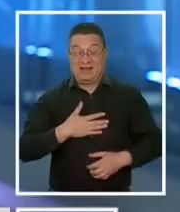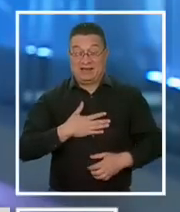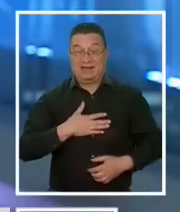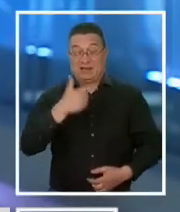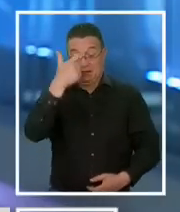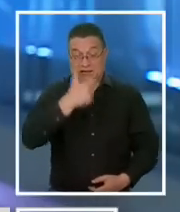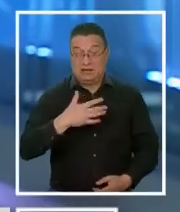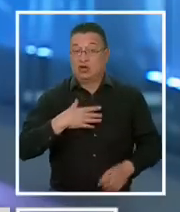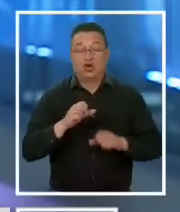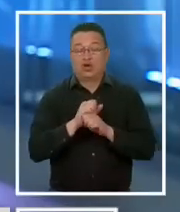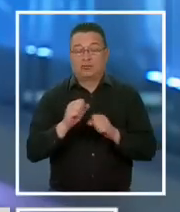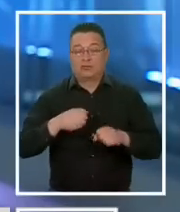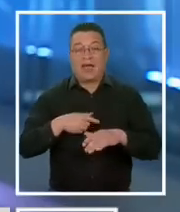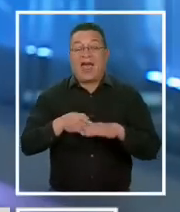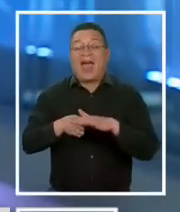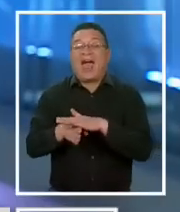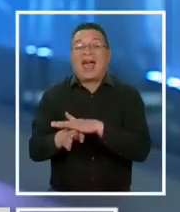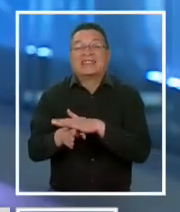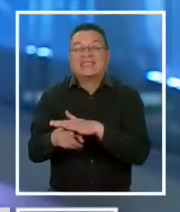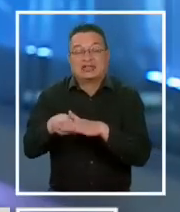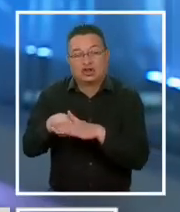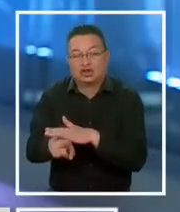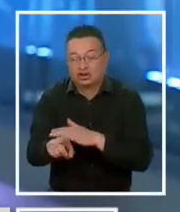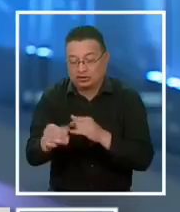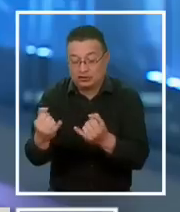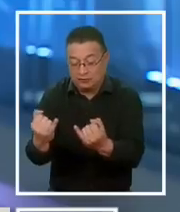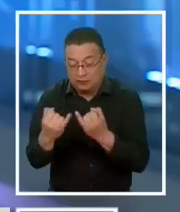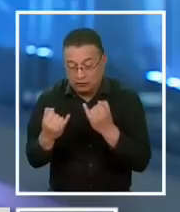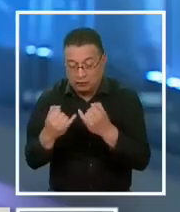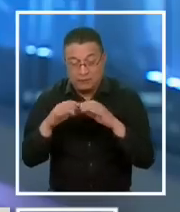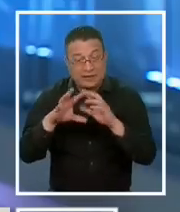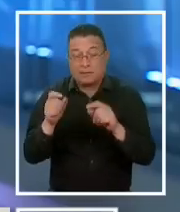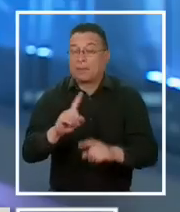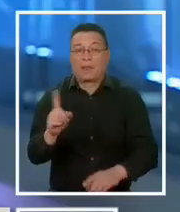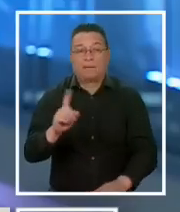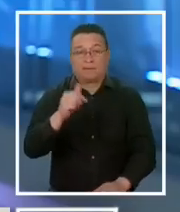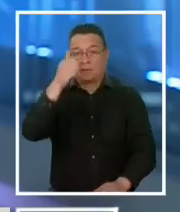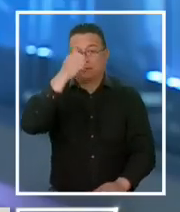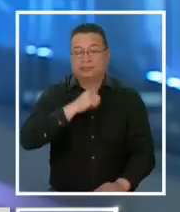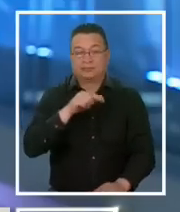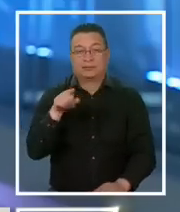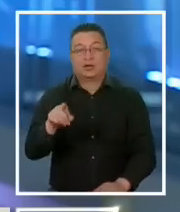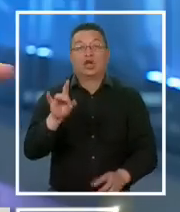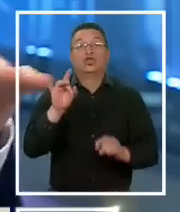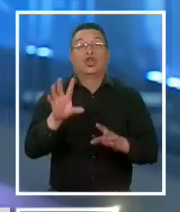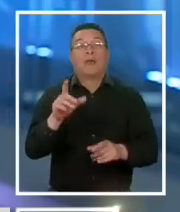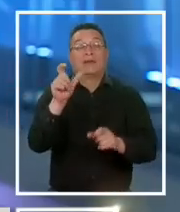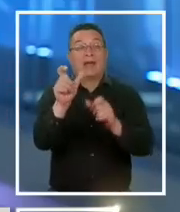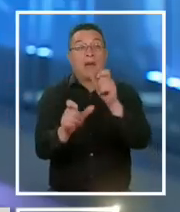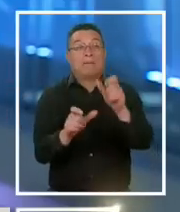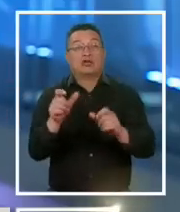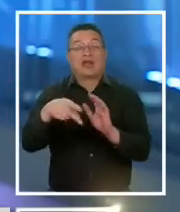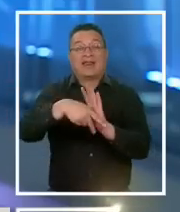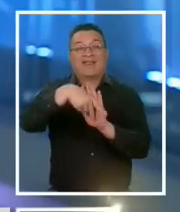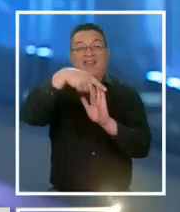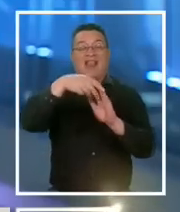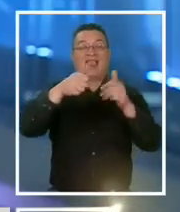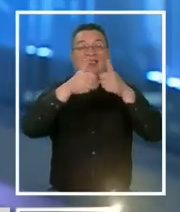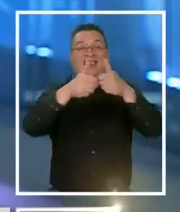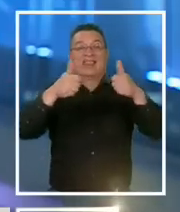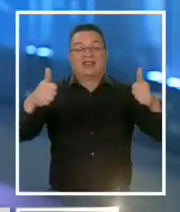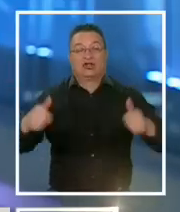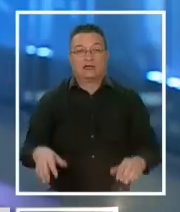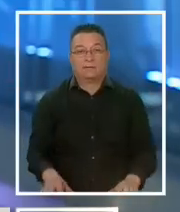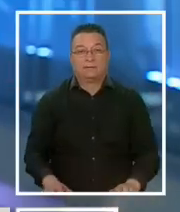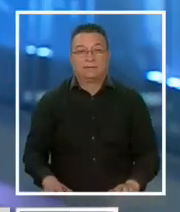acceso a ese tipo de cifras Ya ese tipo de sistema a ese sistema tiene el acceso personas que están en el nivel directivo del Ministerio